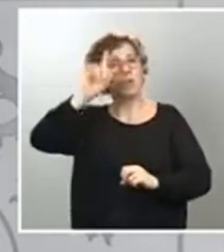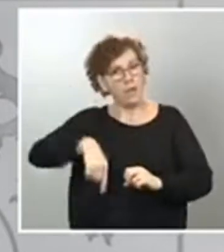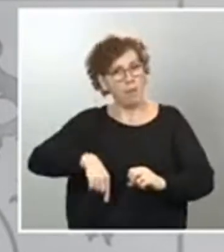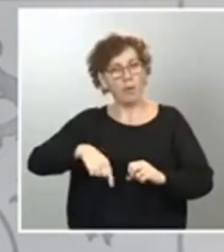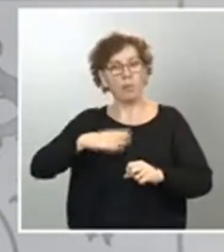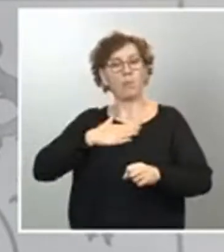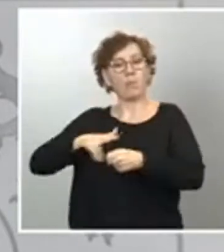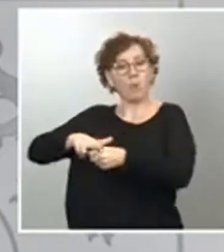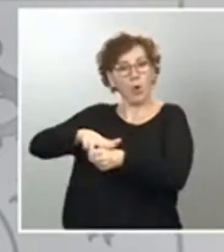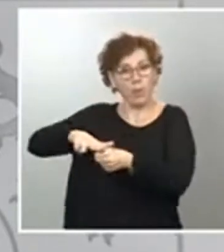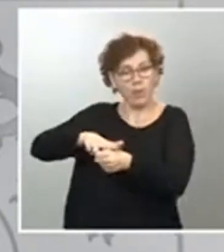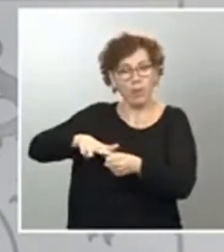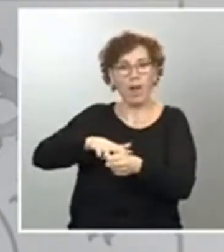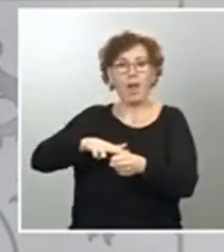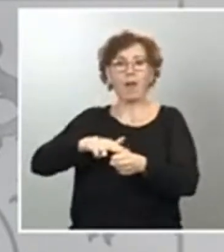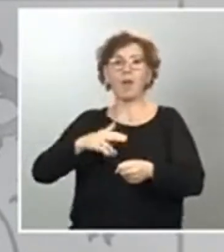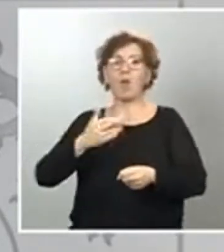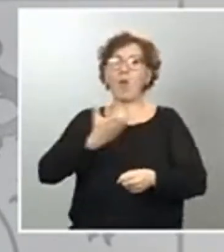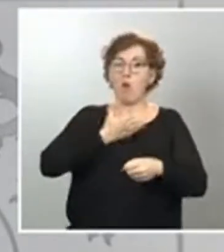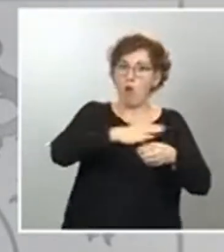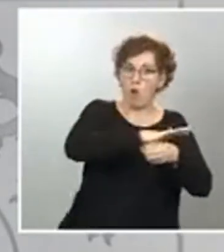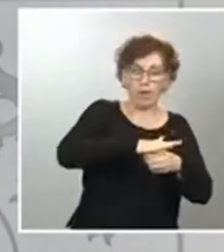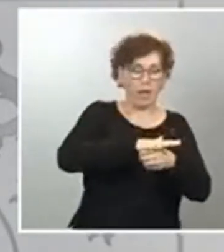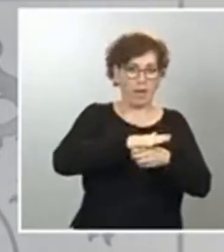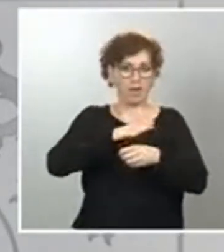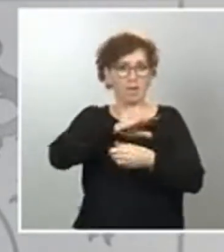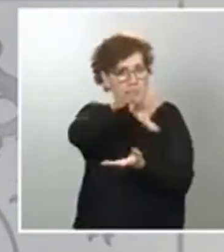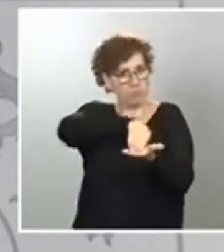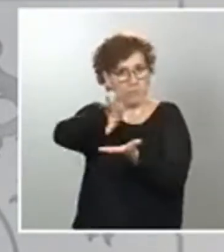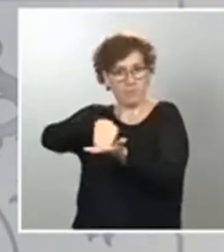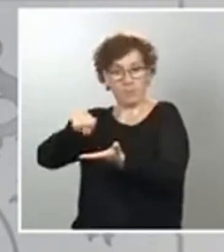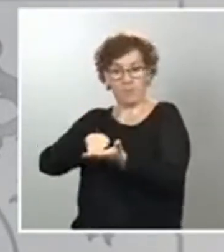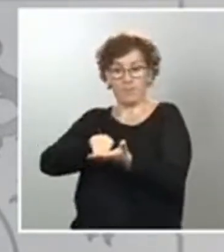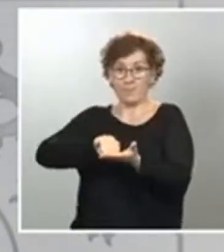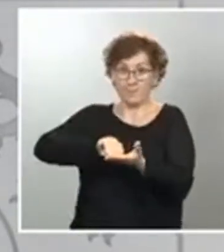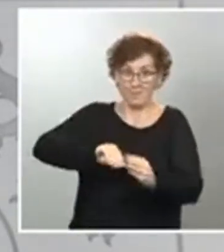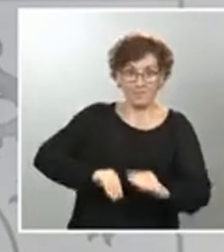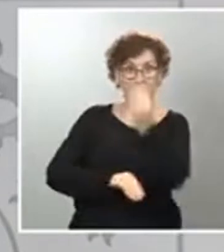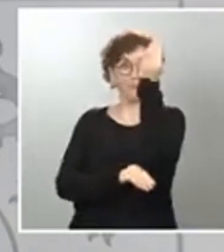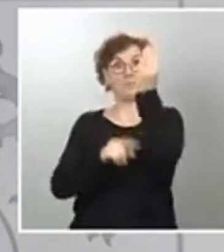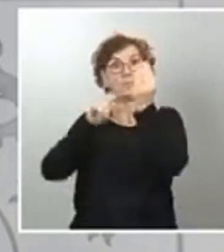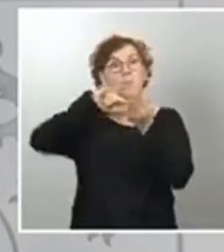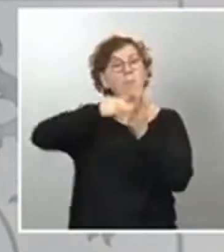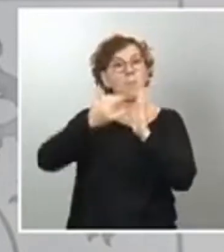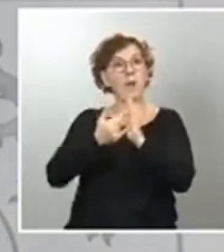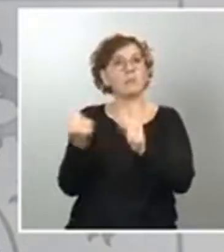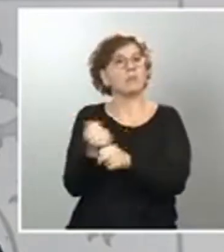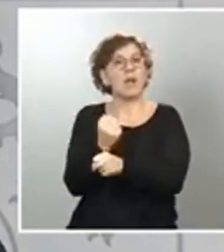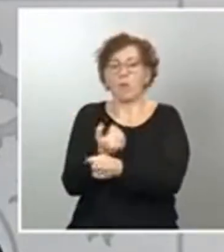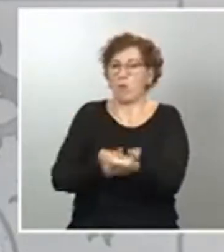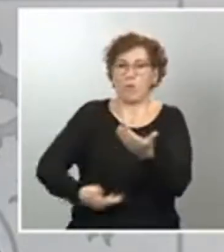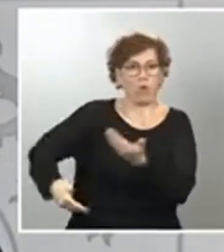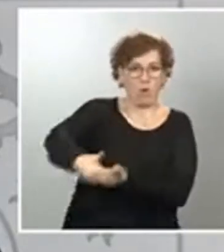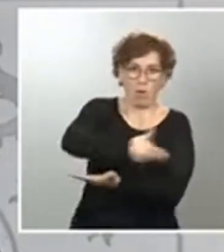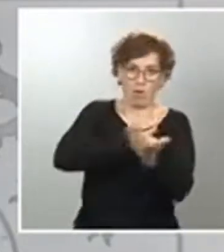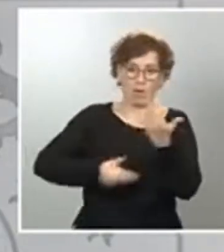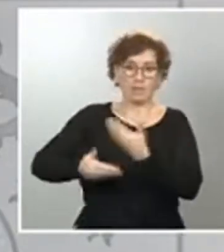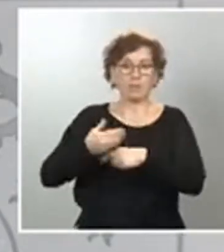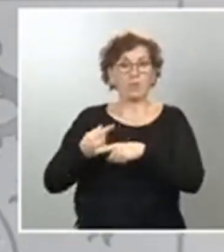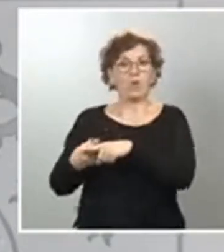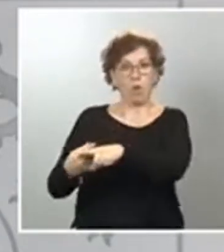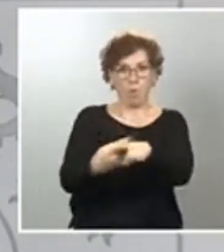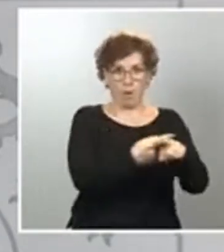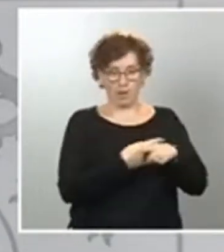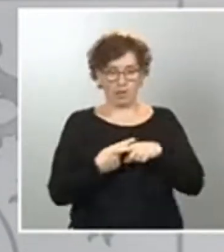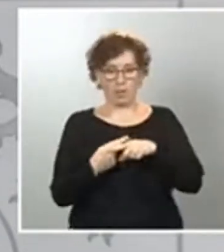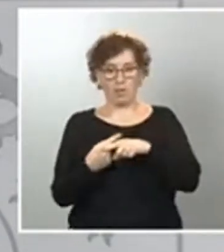y las administraciones locales. Por tanto, este plan es el resultado de un trabajo colaborativo y también compartido entre distintas